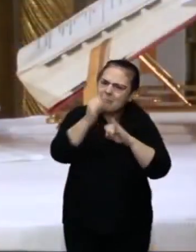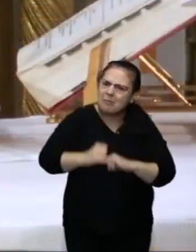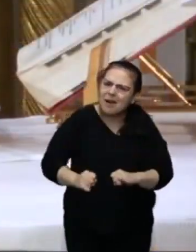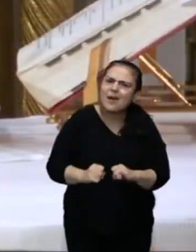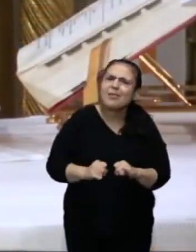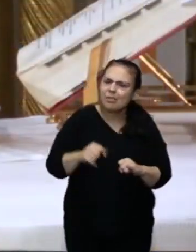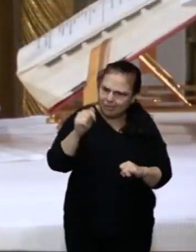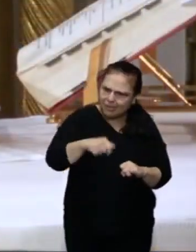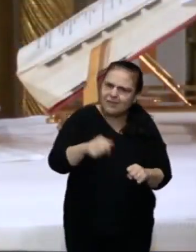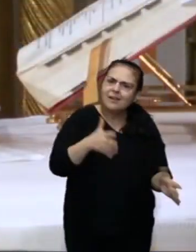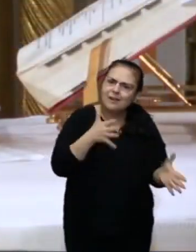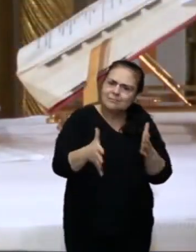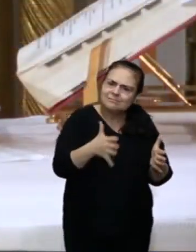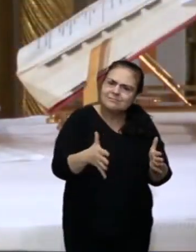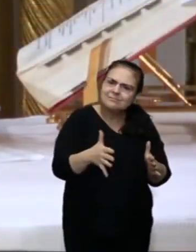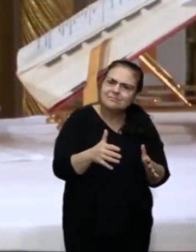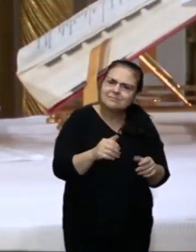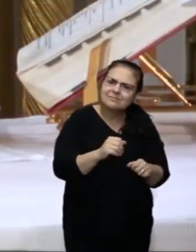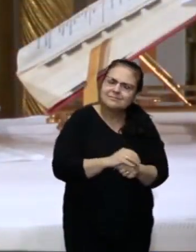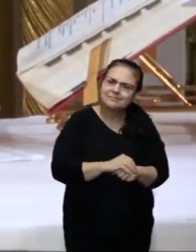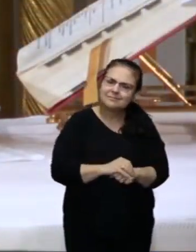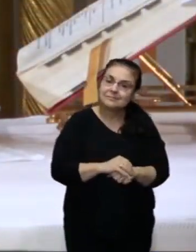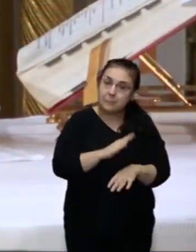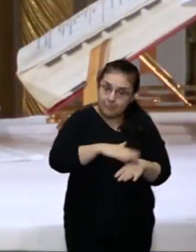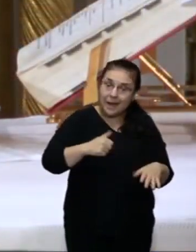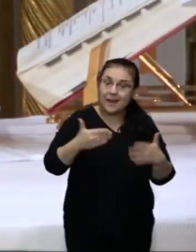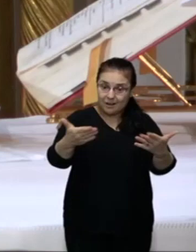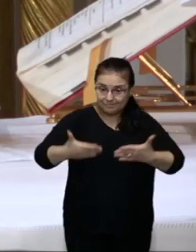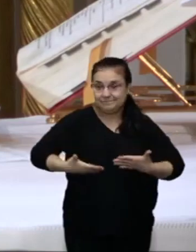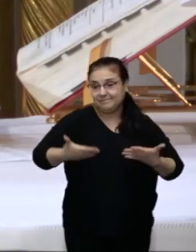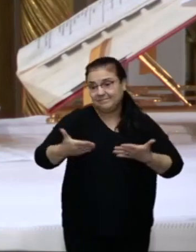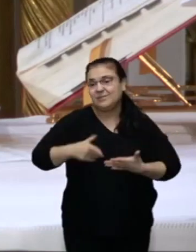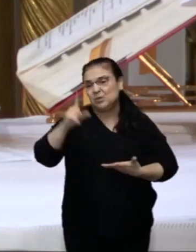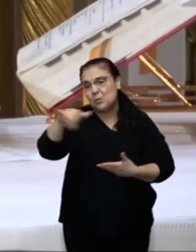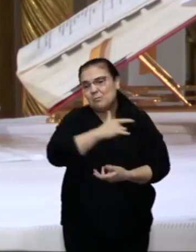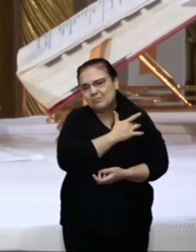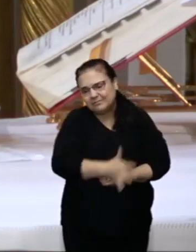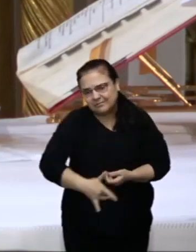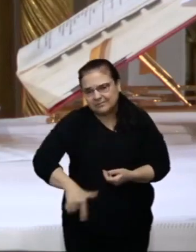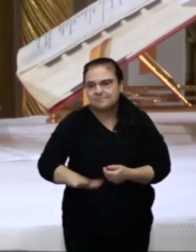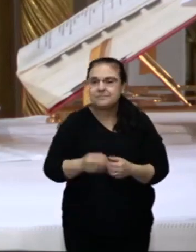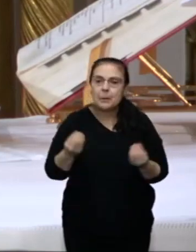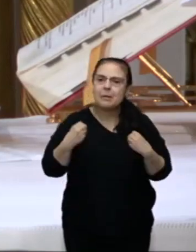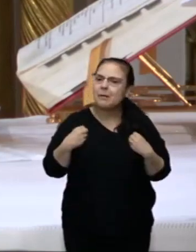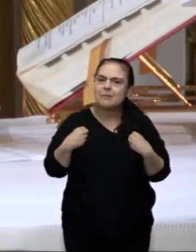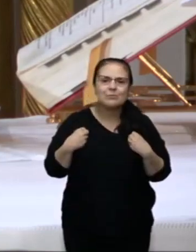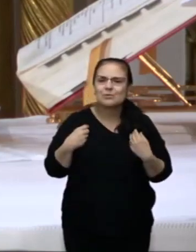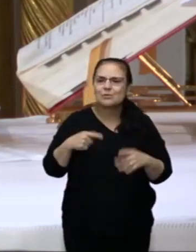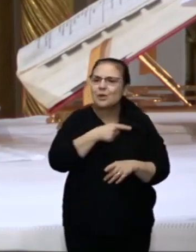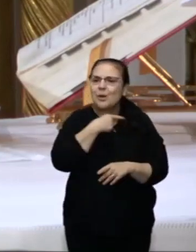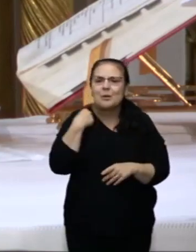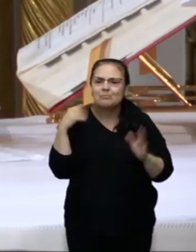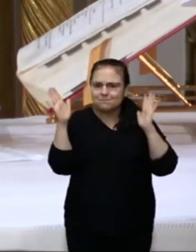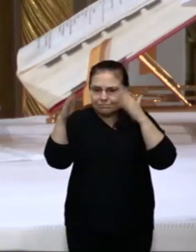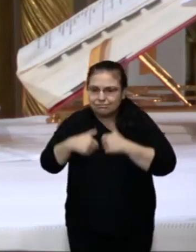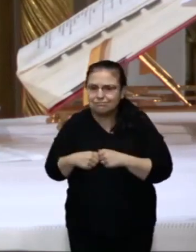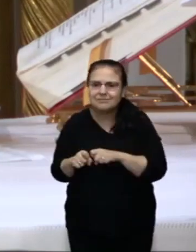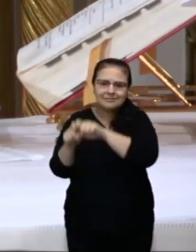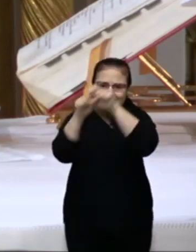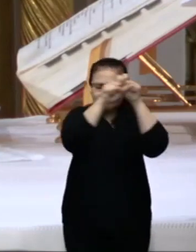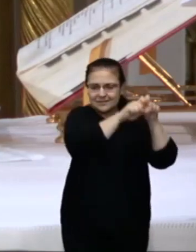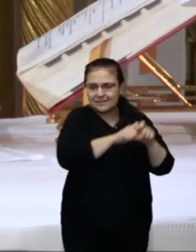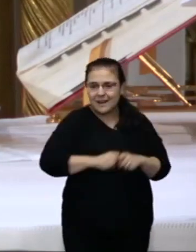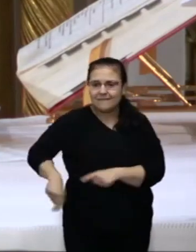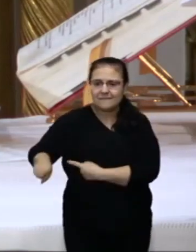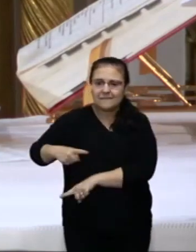nuestros días, para que, ayudados por tu misericordia, Vivamos siempre libres de pecado y protegidos de